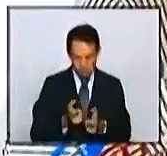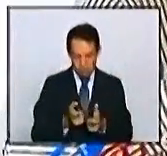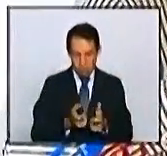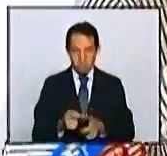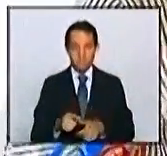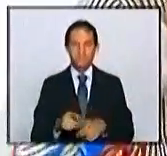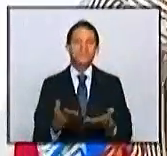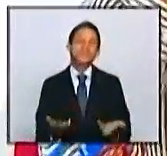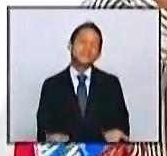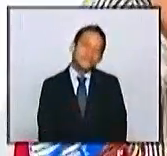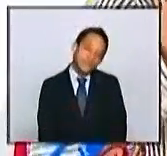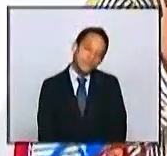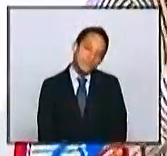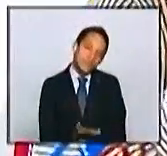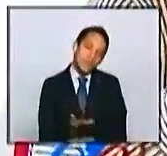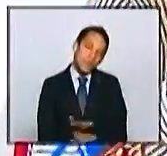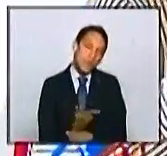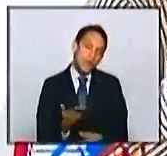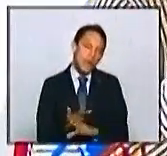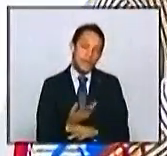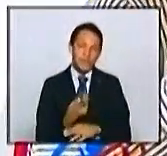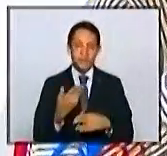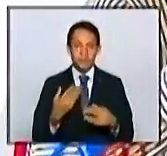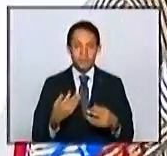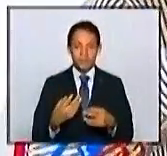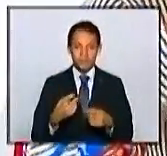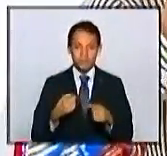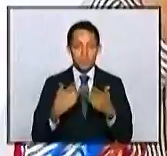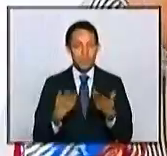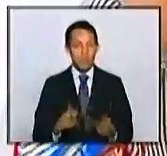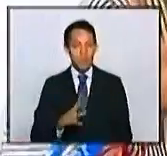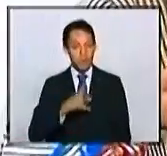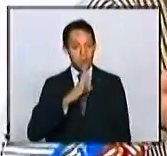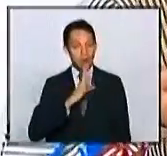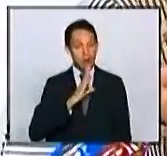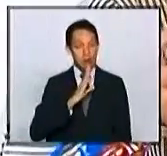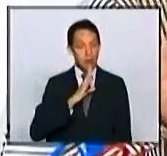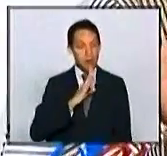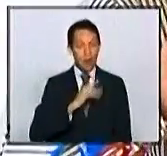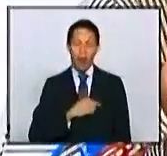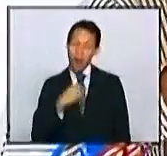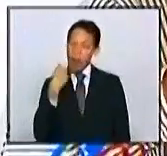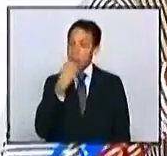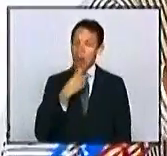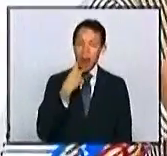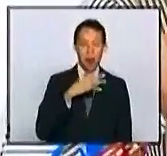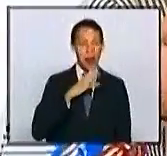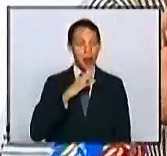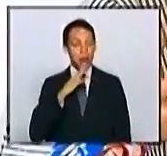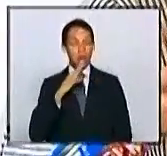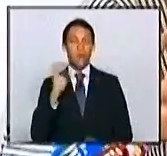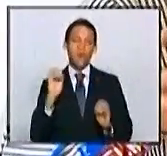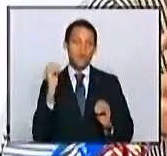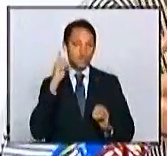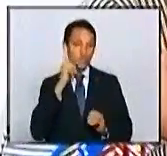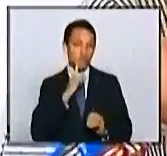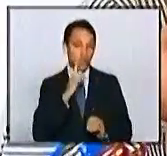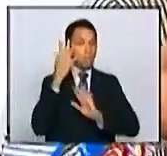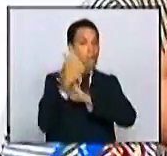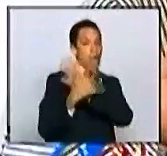humano no solamente habla con la voz. El ser humano no solamente habla con la voz. Todos nuestros